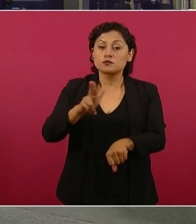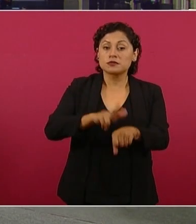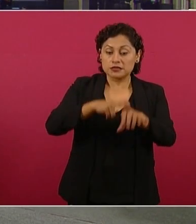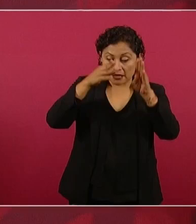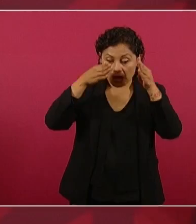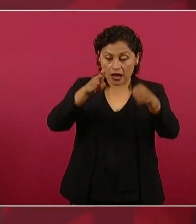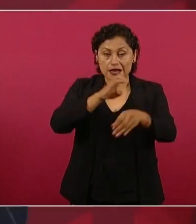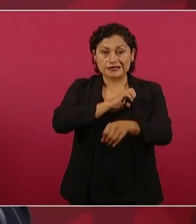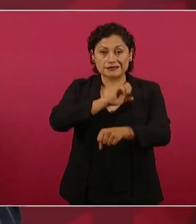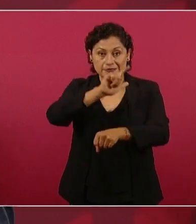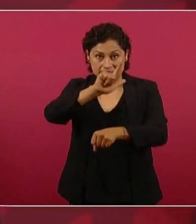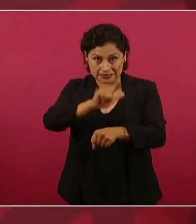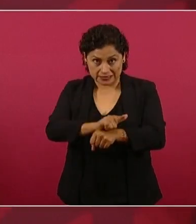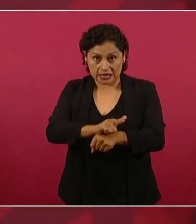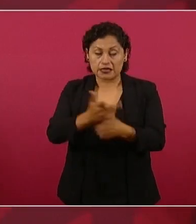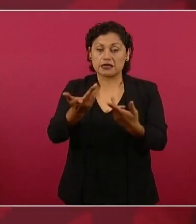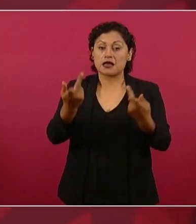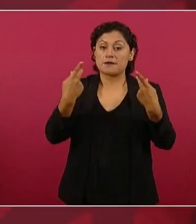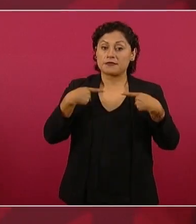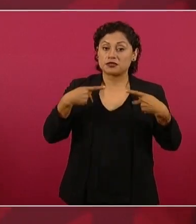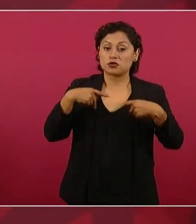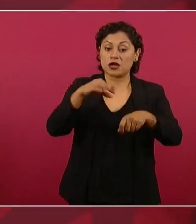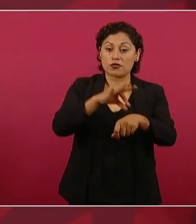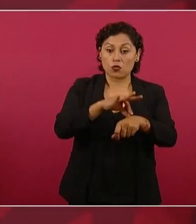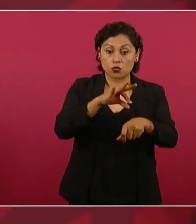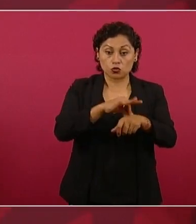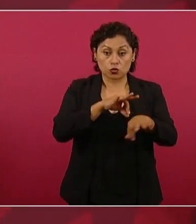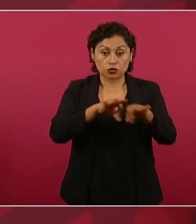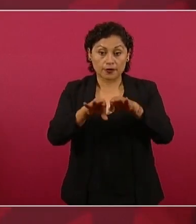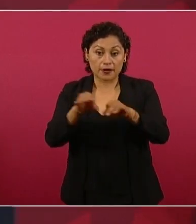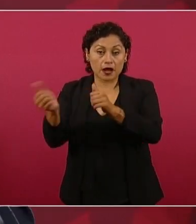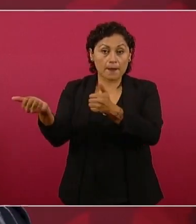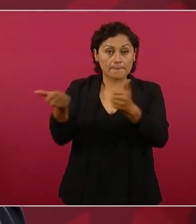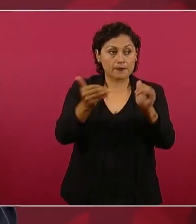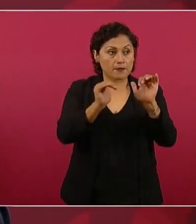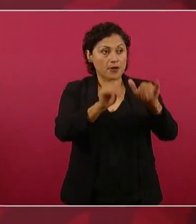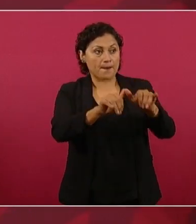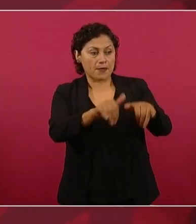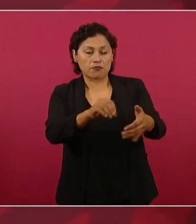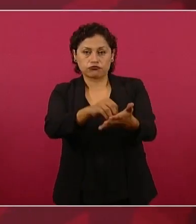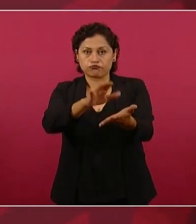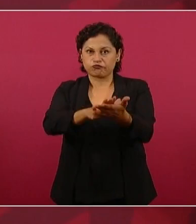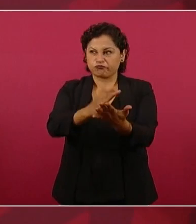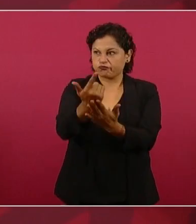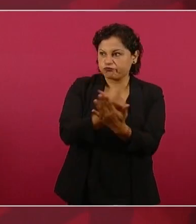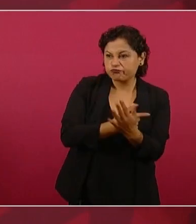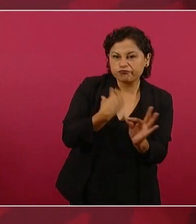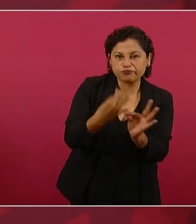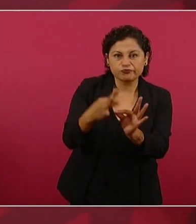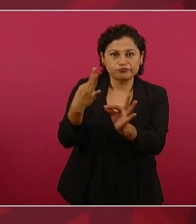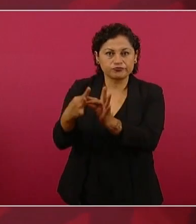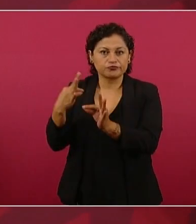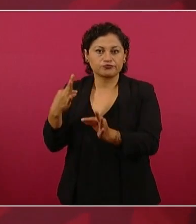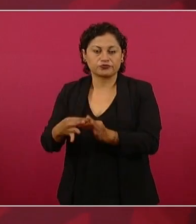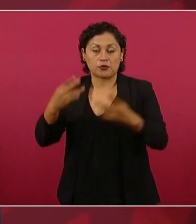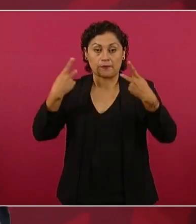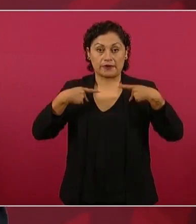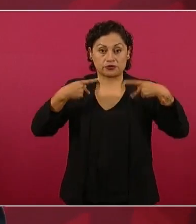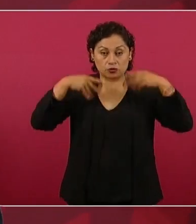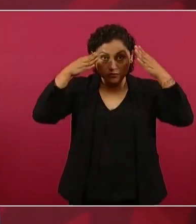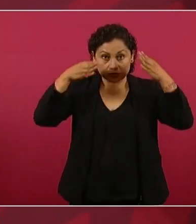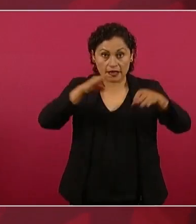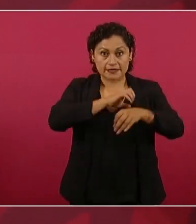que no falten los médicos generales, que no falten los especialistas, que se